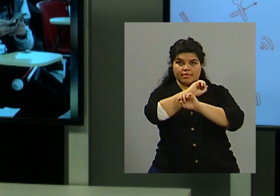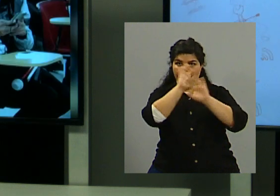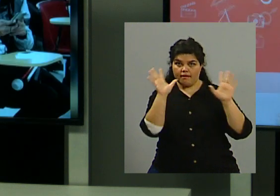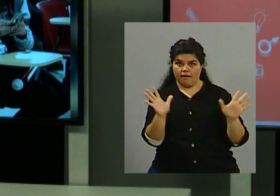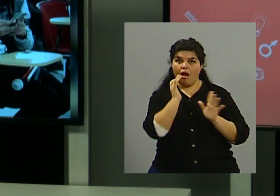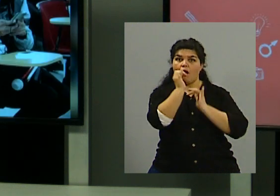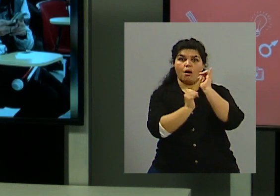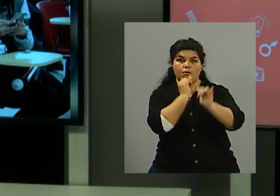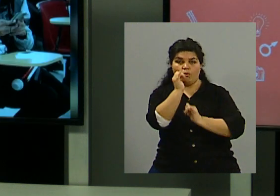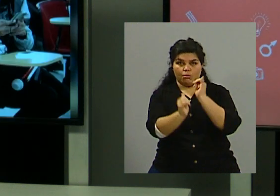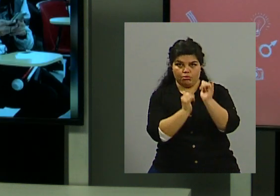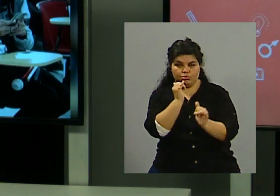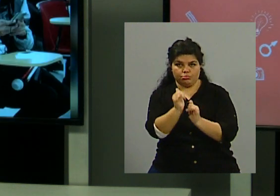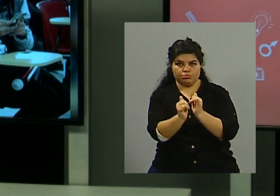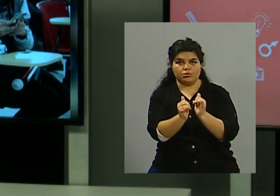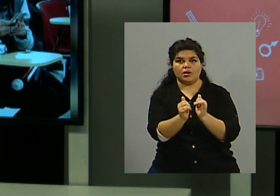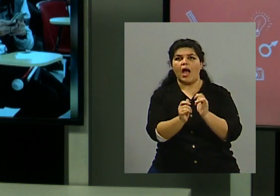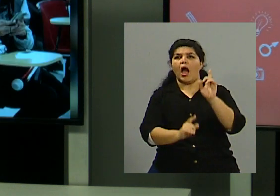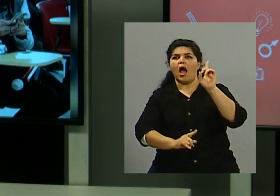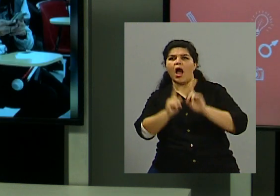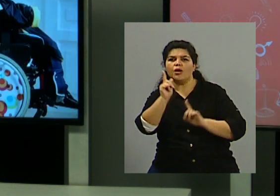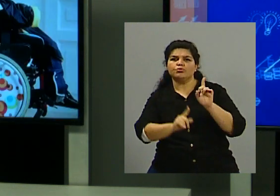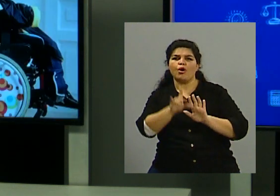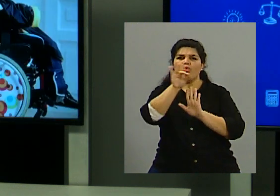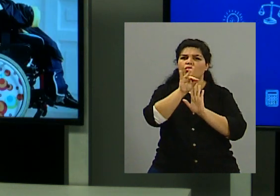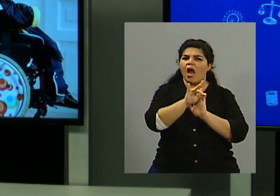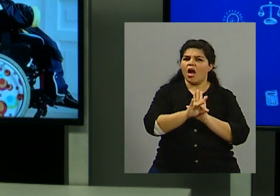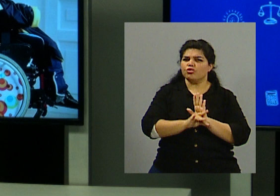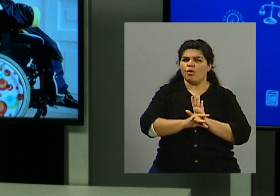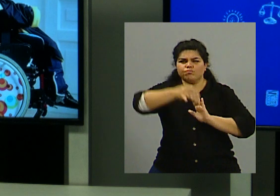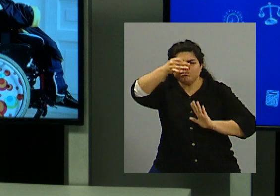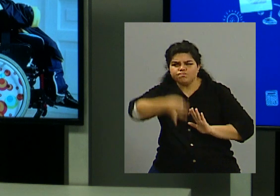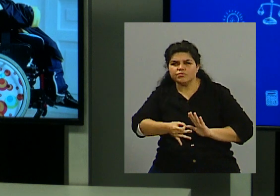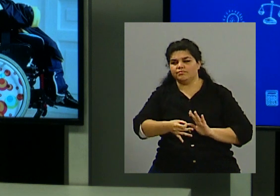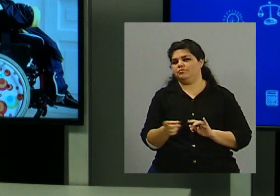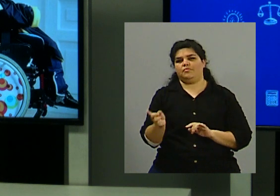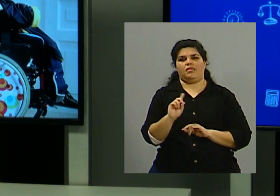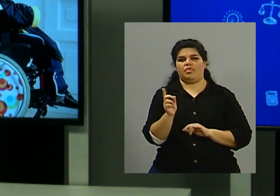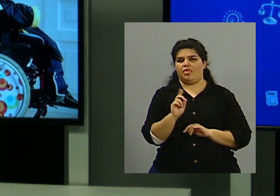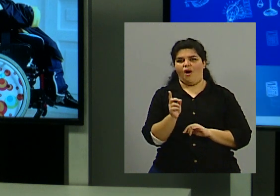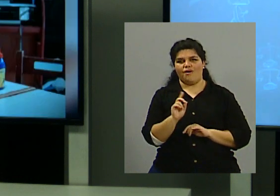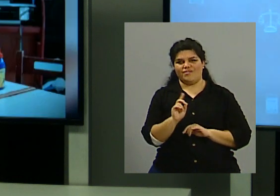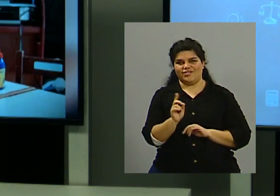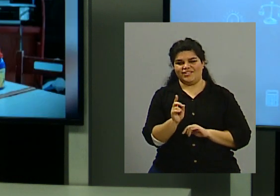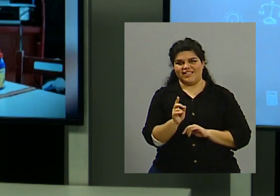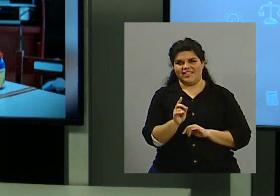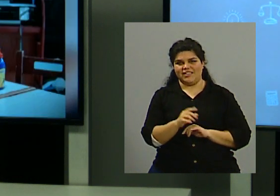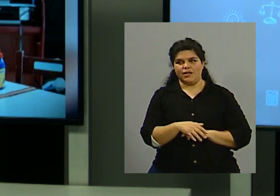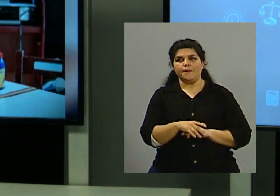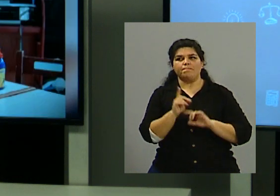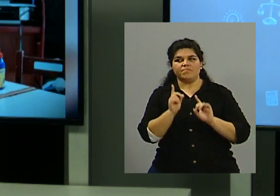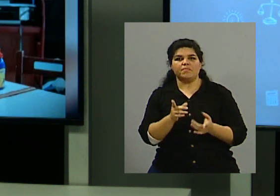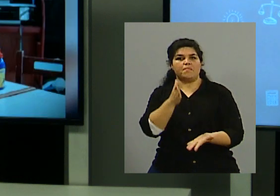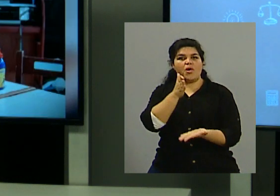hay cifras que quizás no son tan exactas. ¿Por qué? Ujú. Porque existe el derecho